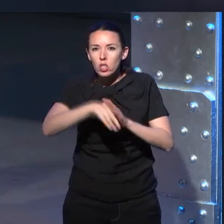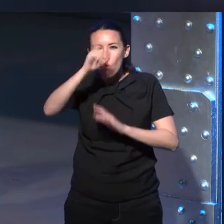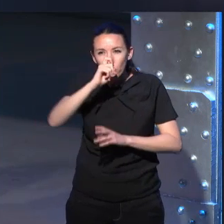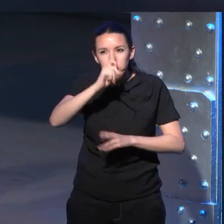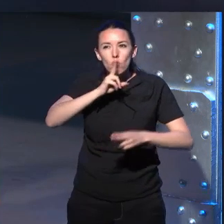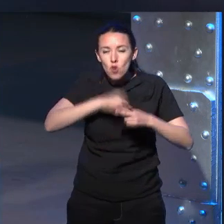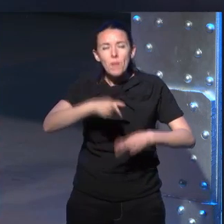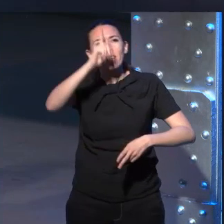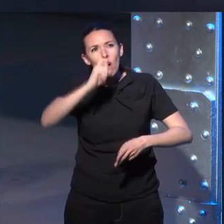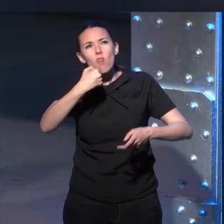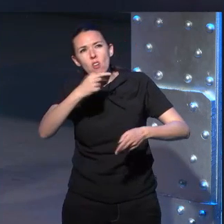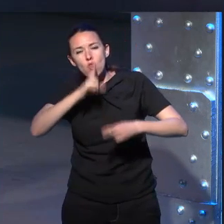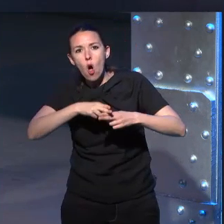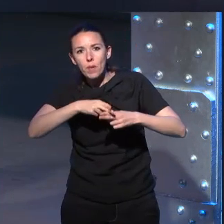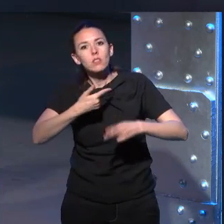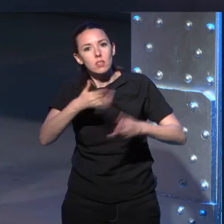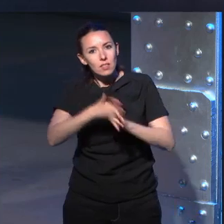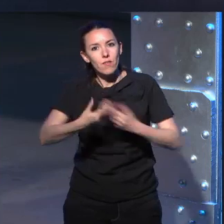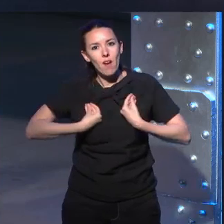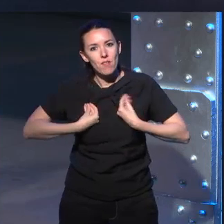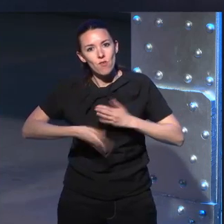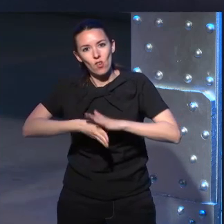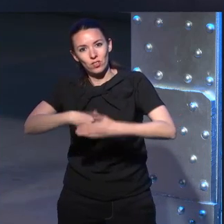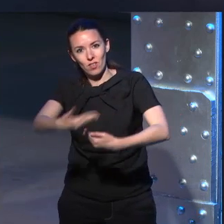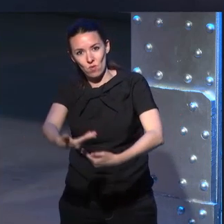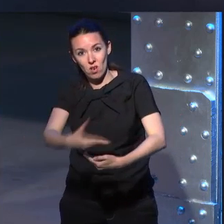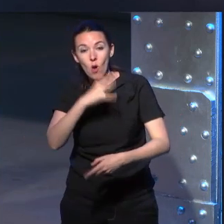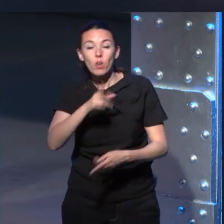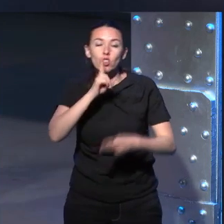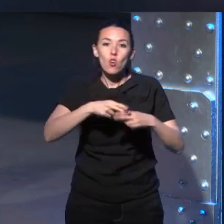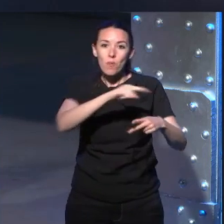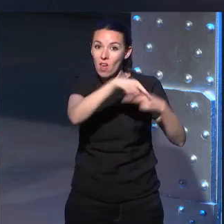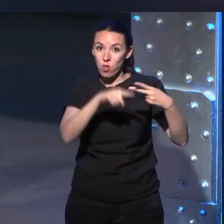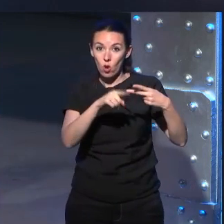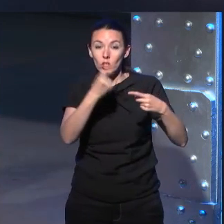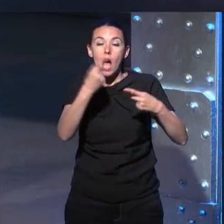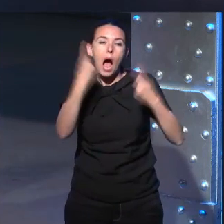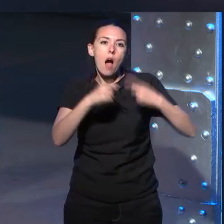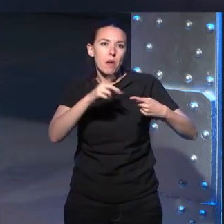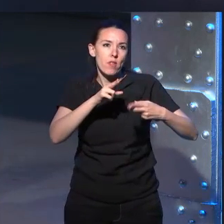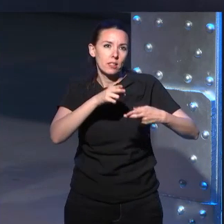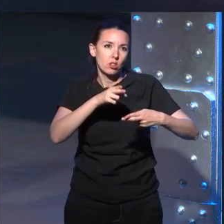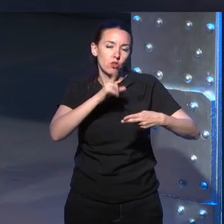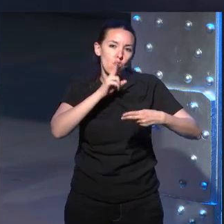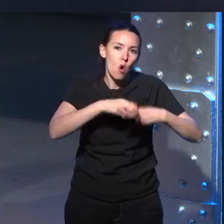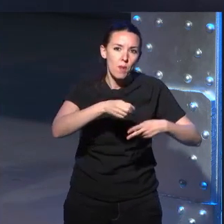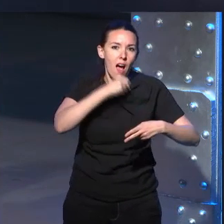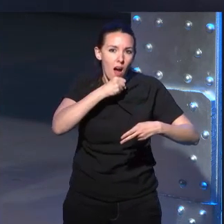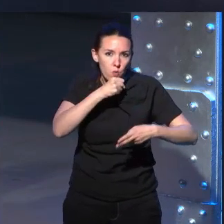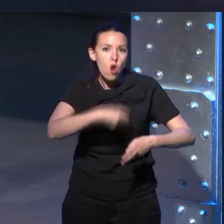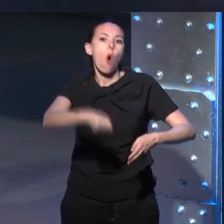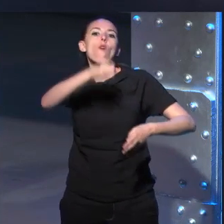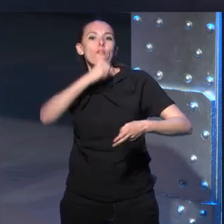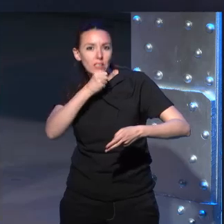sigues viviendo. Y por eso muchos de nosotros tenemos 2 nombres. A veces tenemos el nombre de un abuelo o de un bisabuelo para que